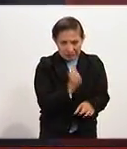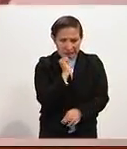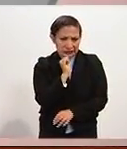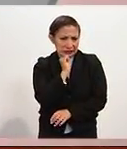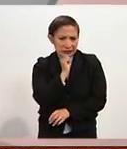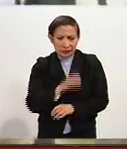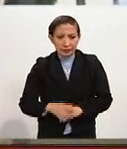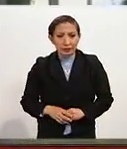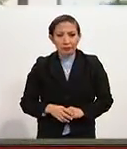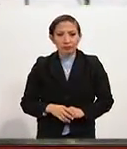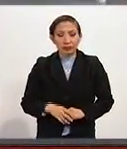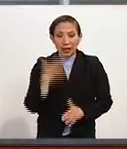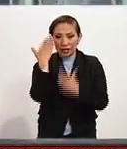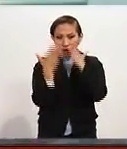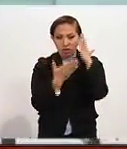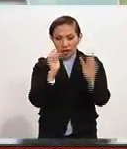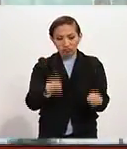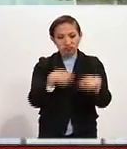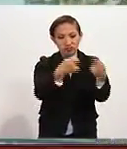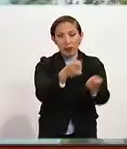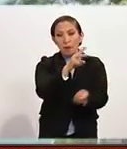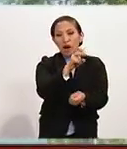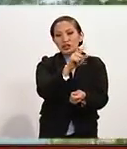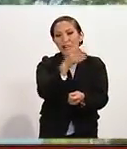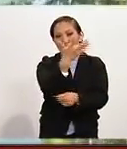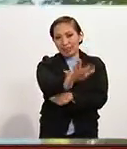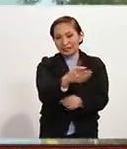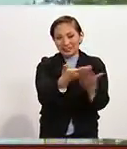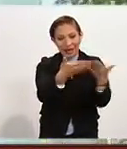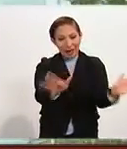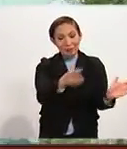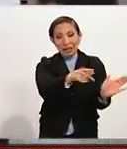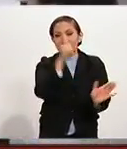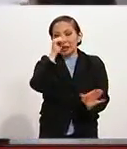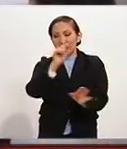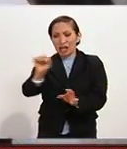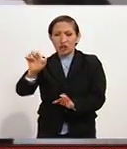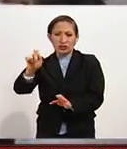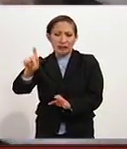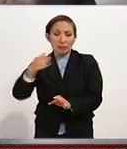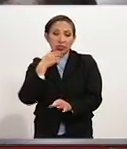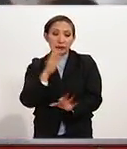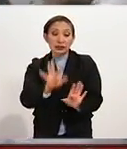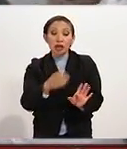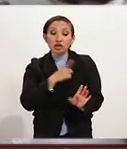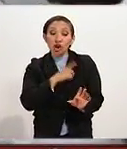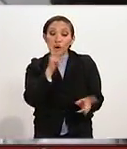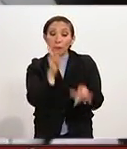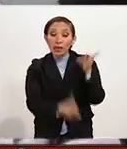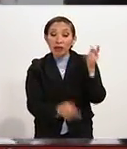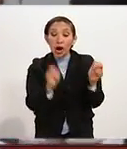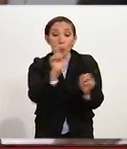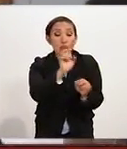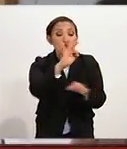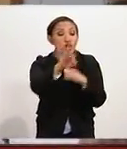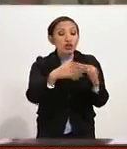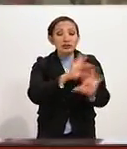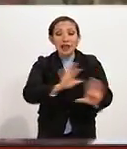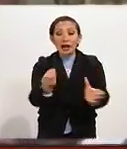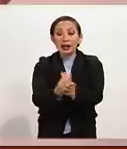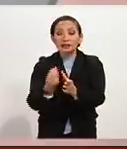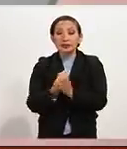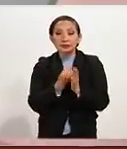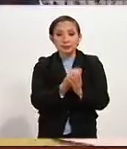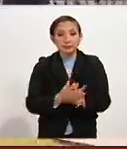extraditado. Estudiantes entregan la vocacional 10. El secretario Aurelio Nuño reitera que solo habrá diálogo si todas están en